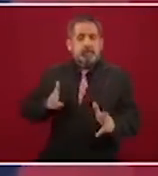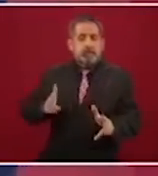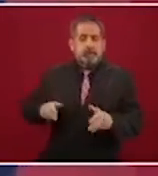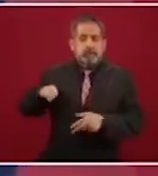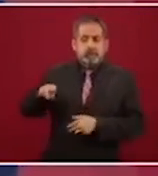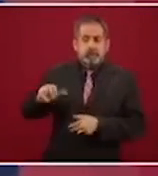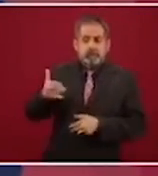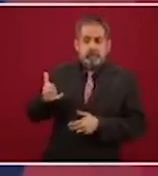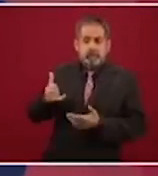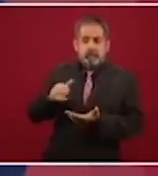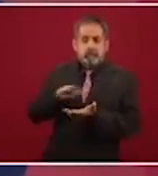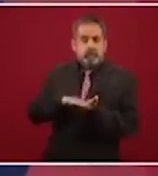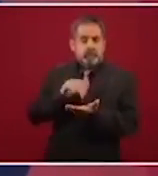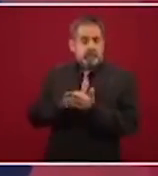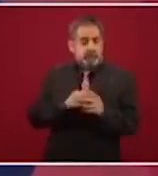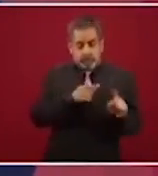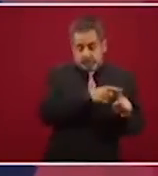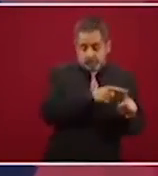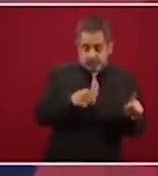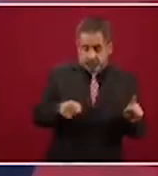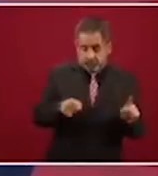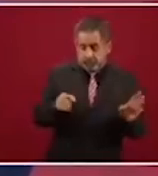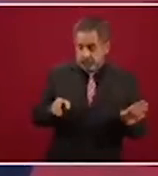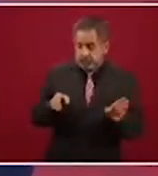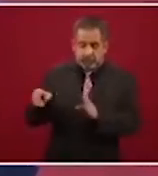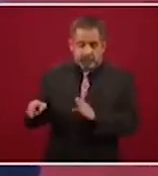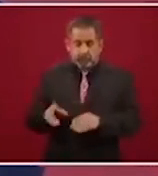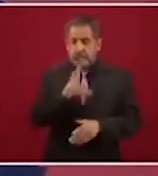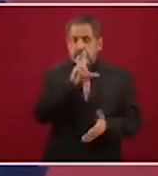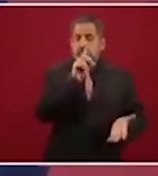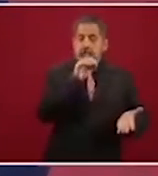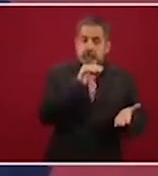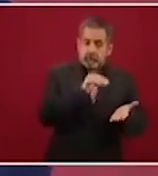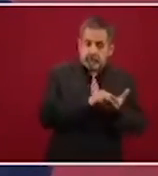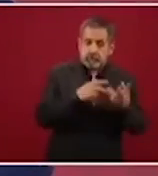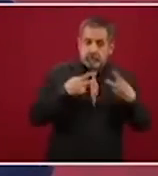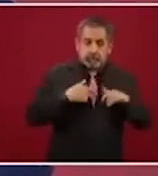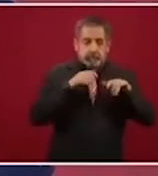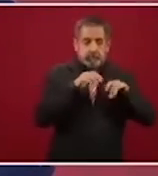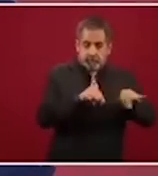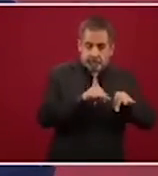son 30,000 empleos y son 7 tramos.